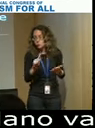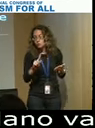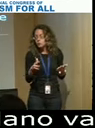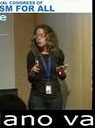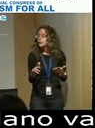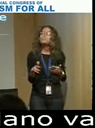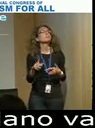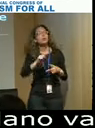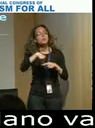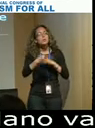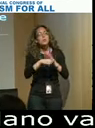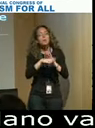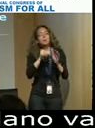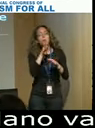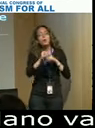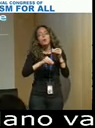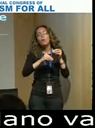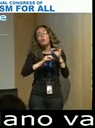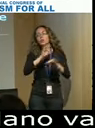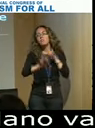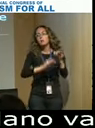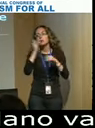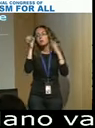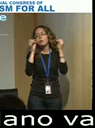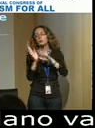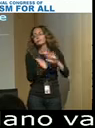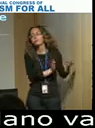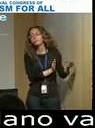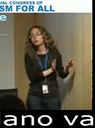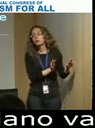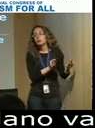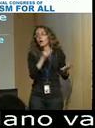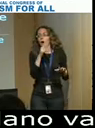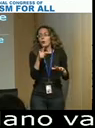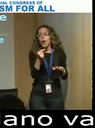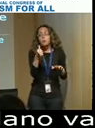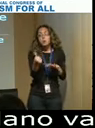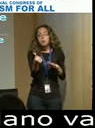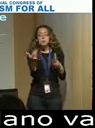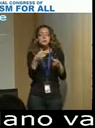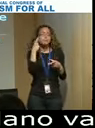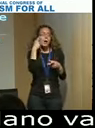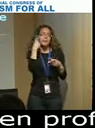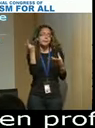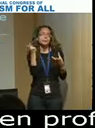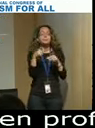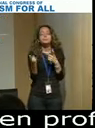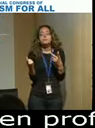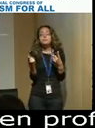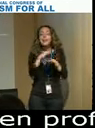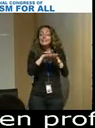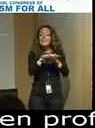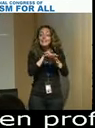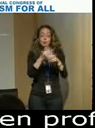luego seguimos porque la organización de actividades no... Bueno, yo un poco, vamos a ver la botella medio llena. A ver, el tejido